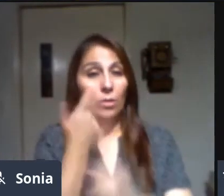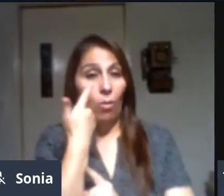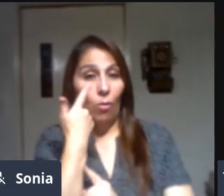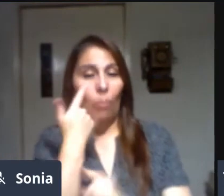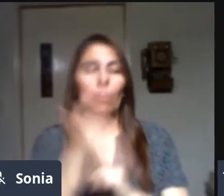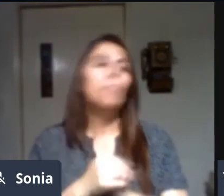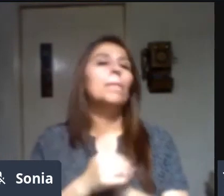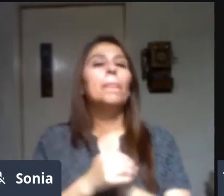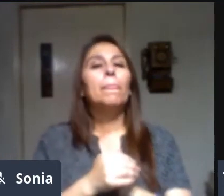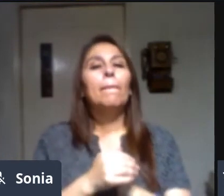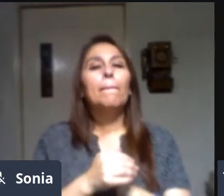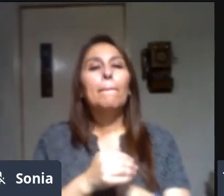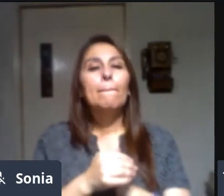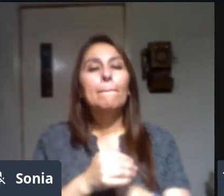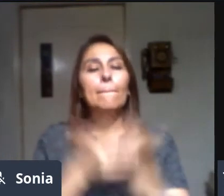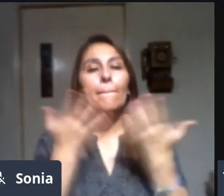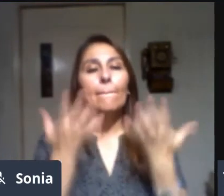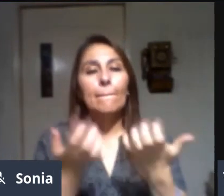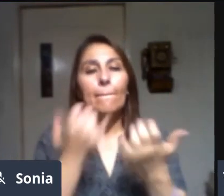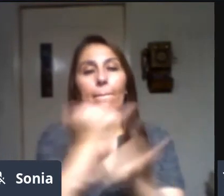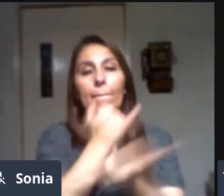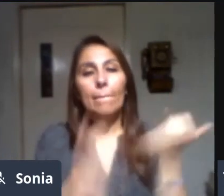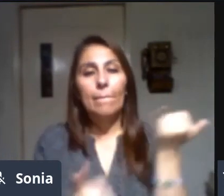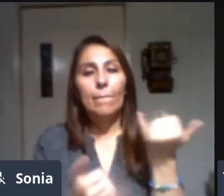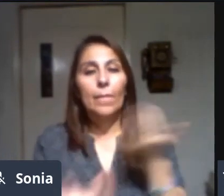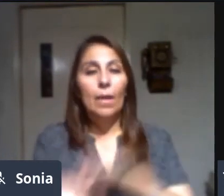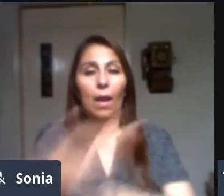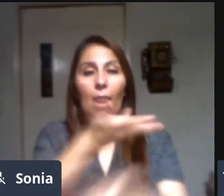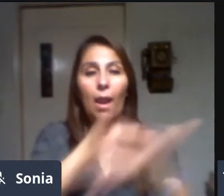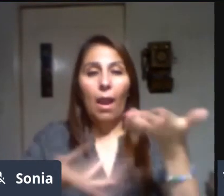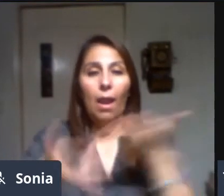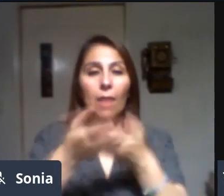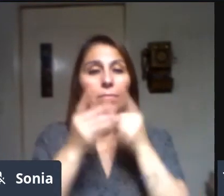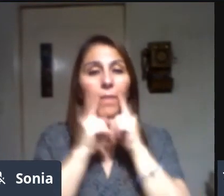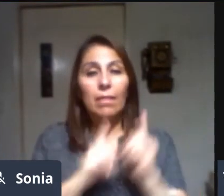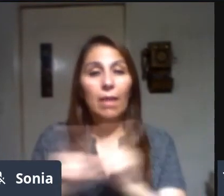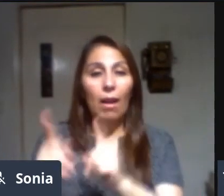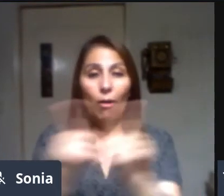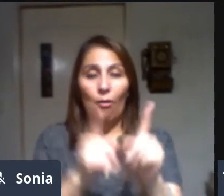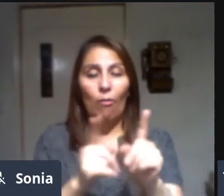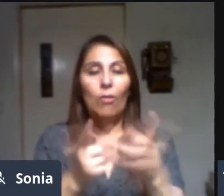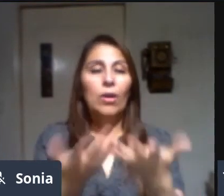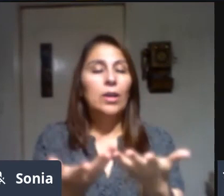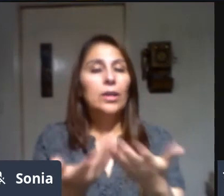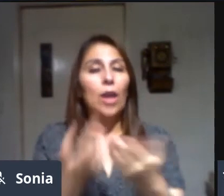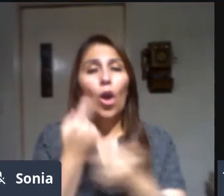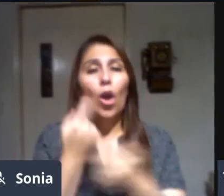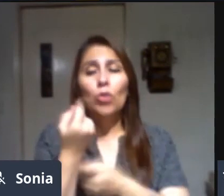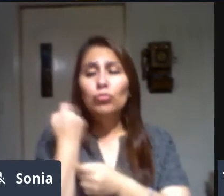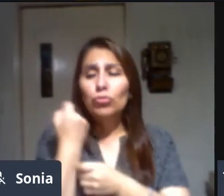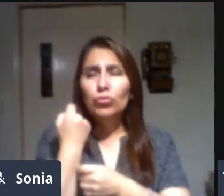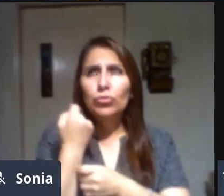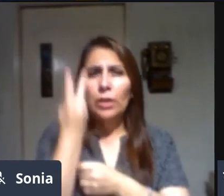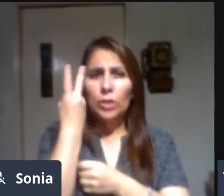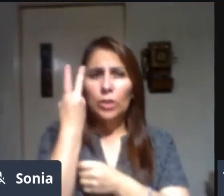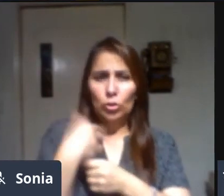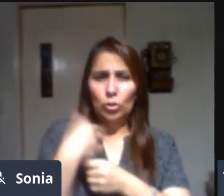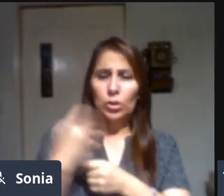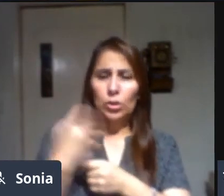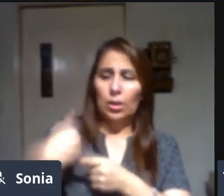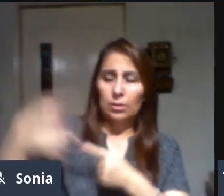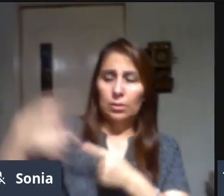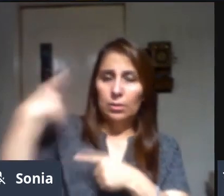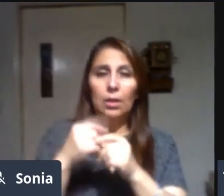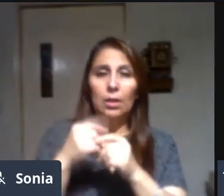hablando precisamente de ese diálogo de que estos días se cumplió hace dos días se cumplieron los 80 años